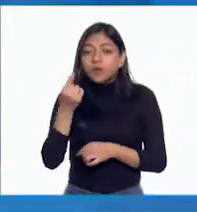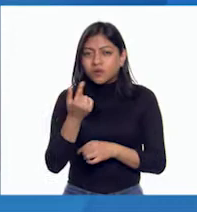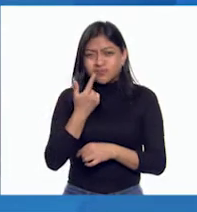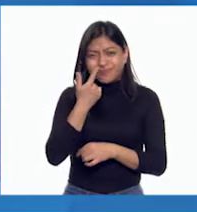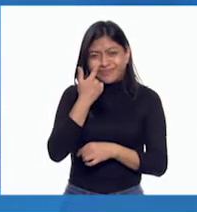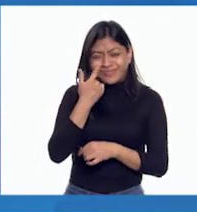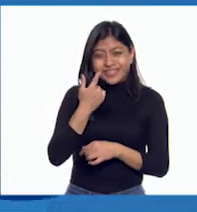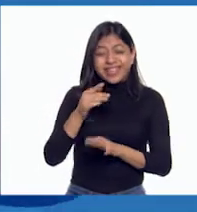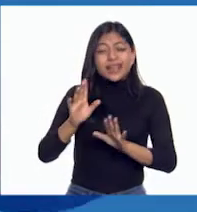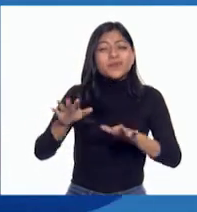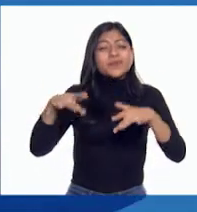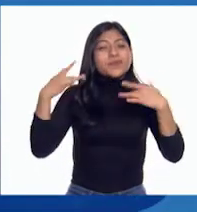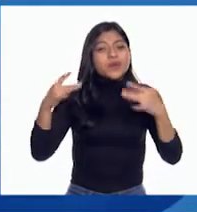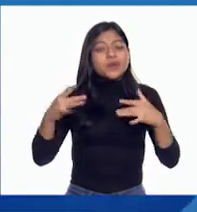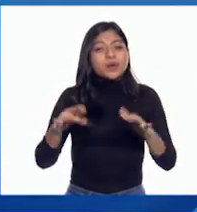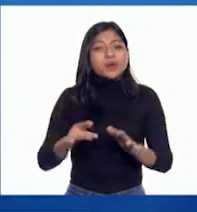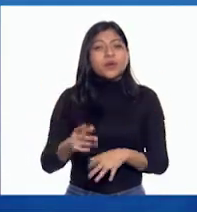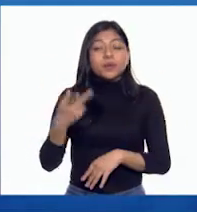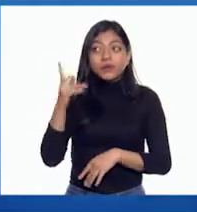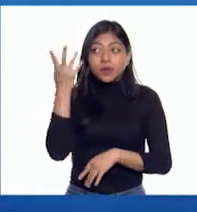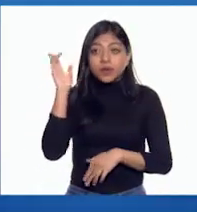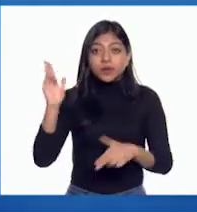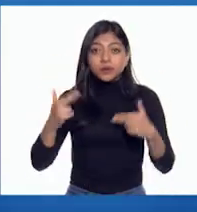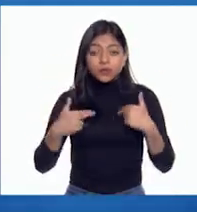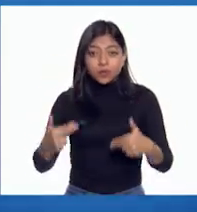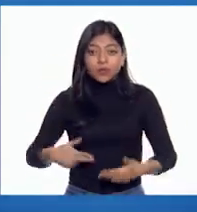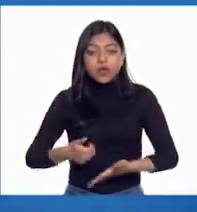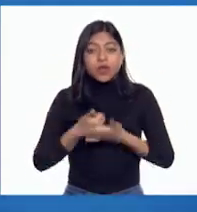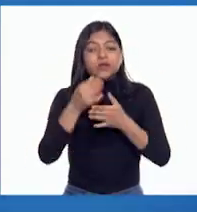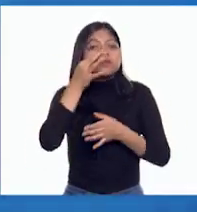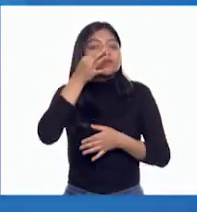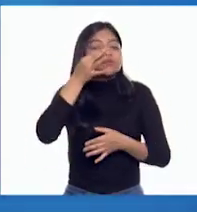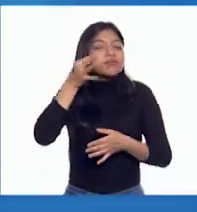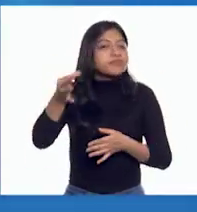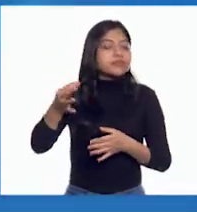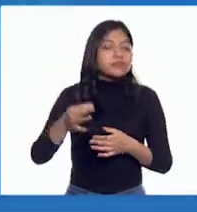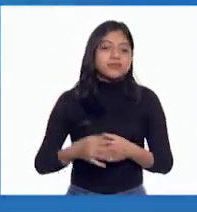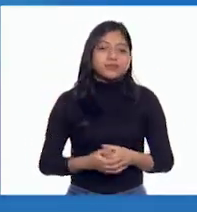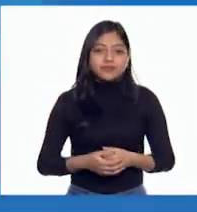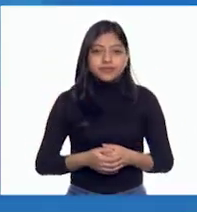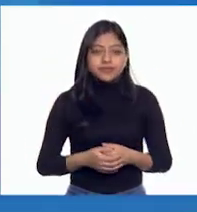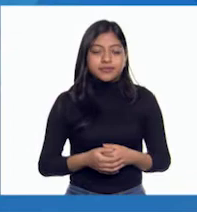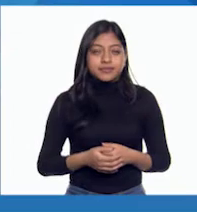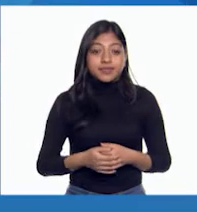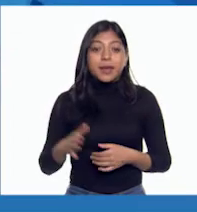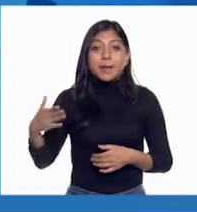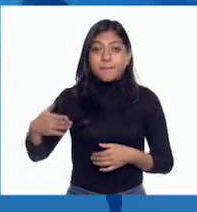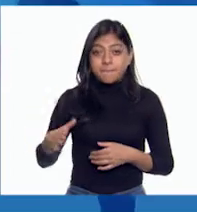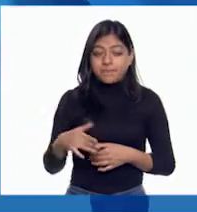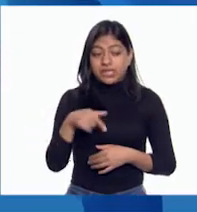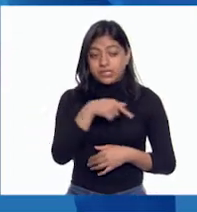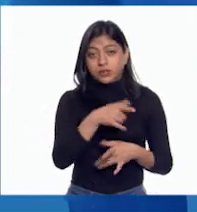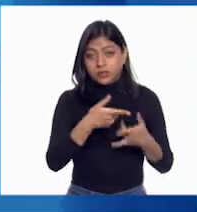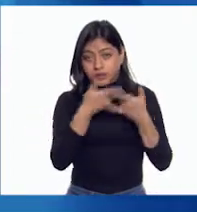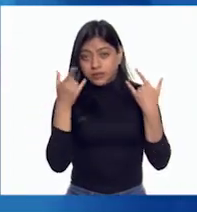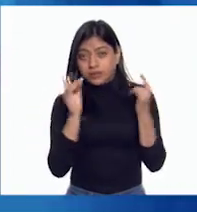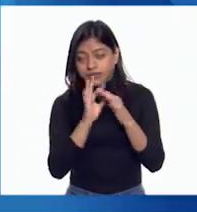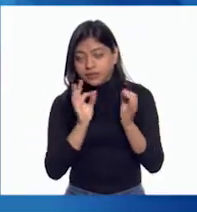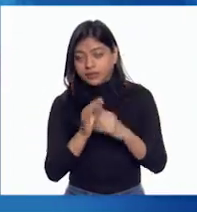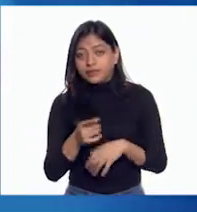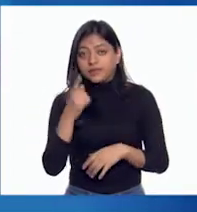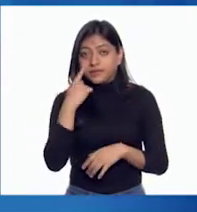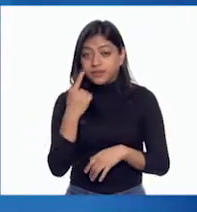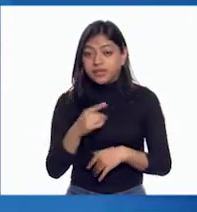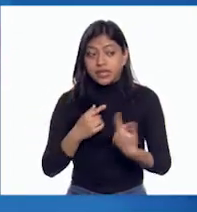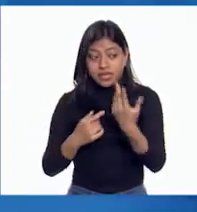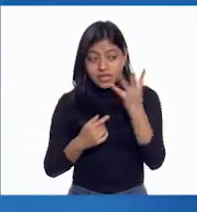Fue muy doloroso y difícil, pero unos humanos me ayudaron y lograron quitármelo». El pez también contó su experiencia. Varios de